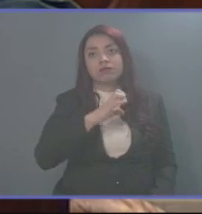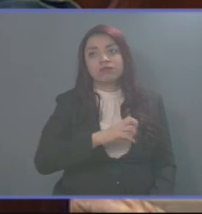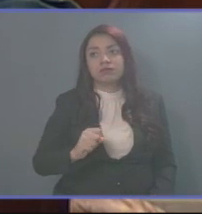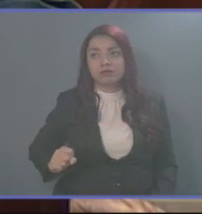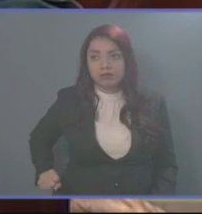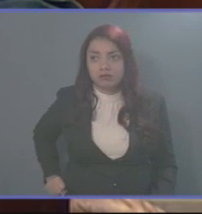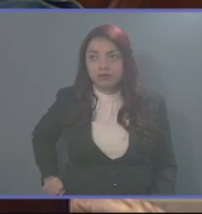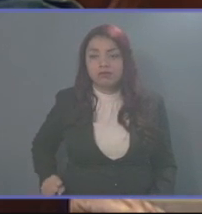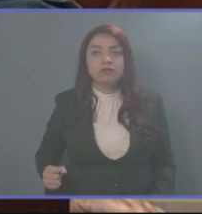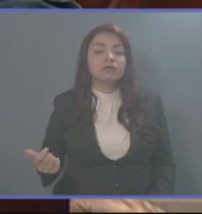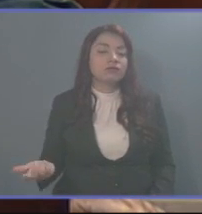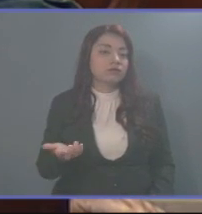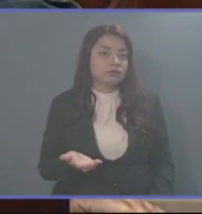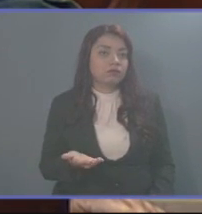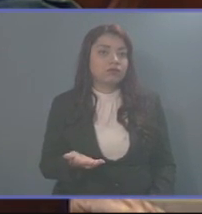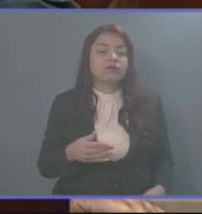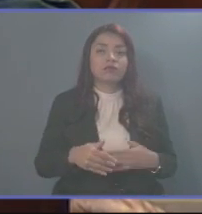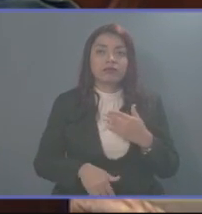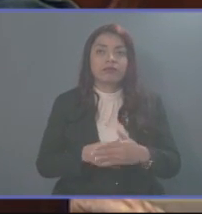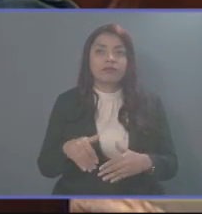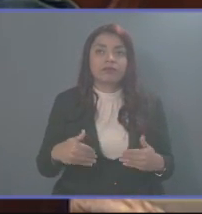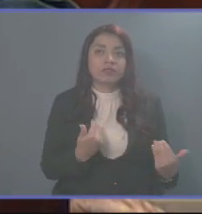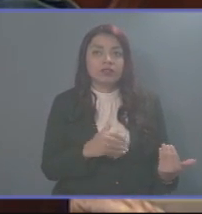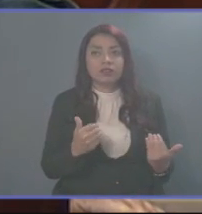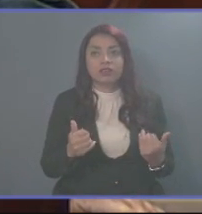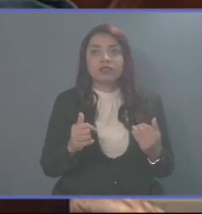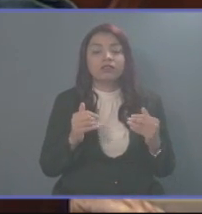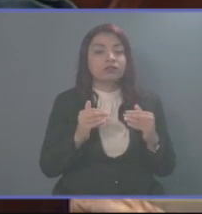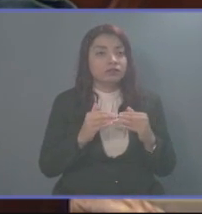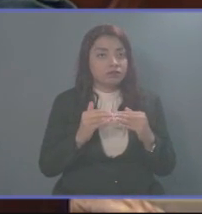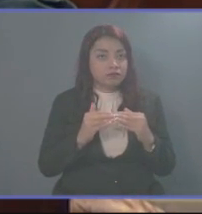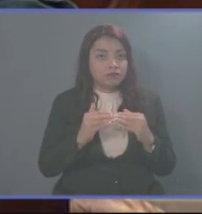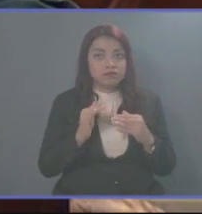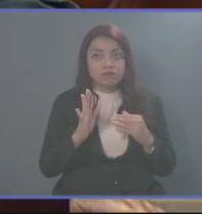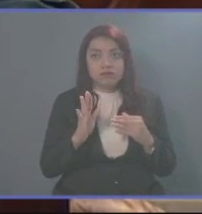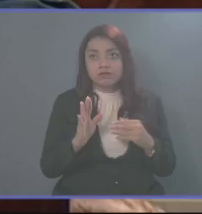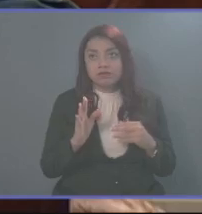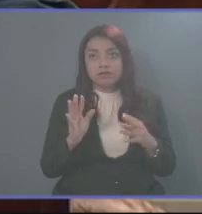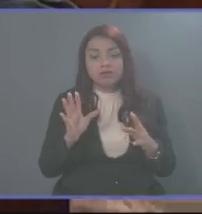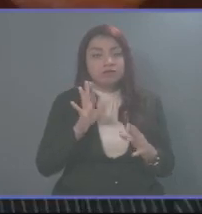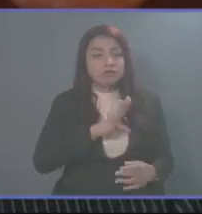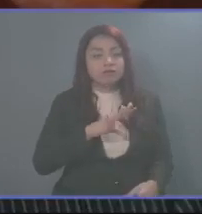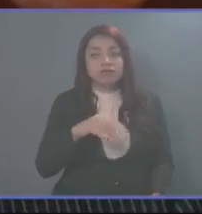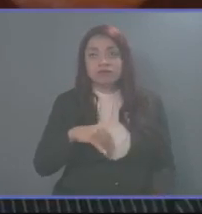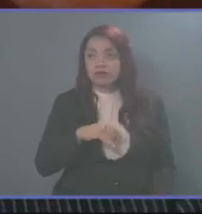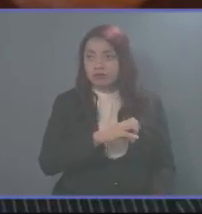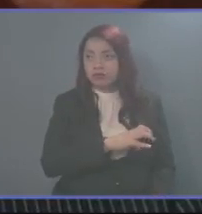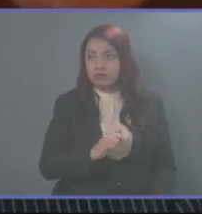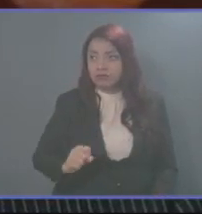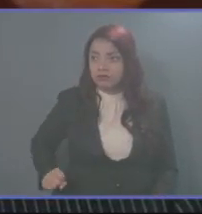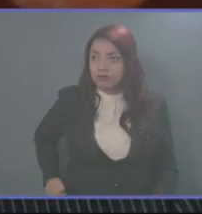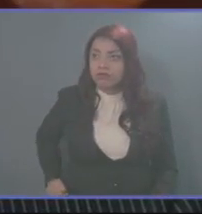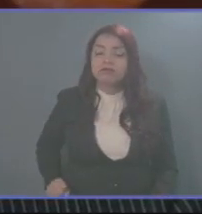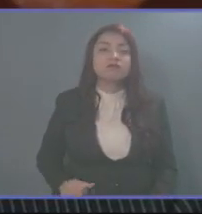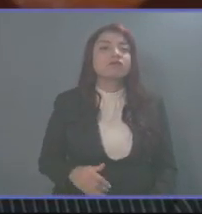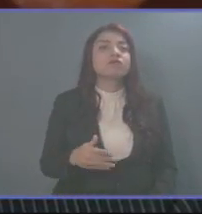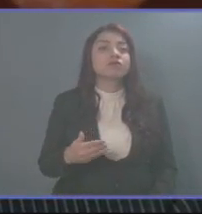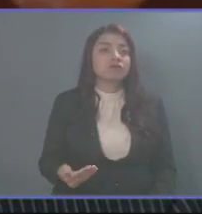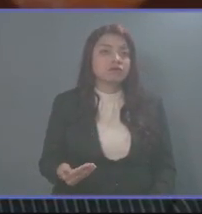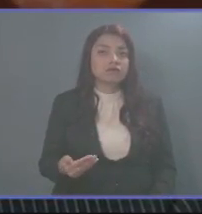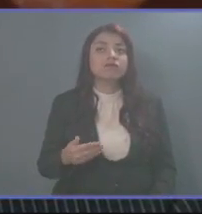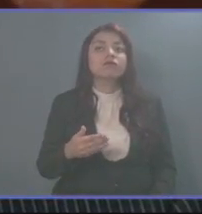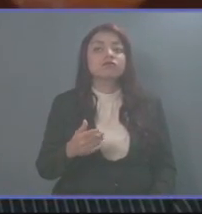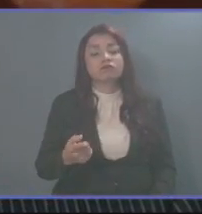Salvador, teniendo un desempeño notable a través de su contacto con las familias salvadoreñas, a quienes siempre